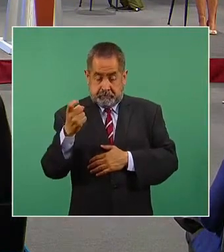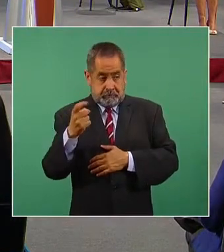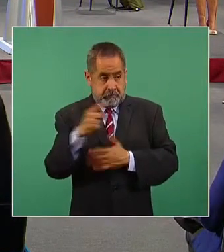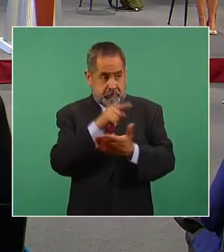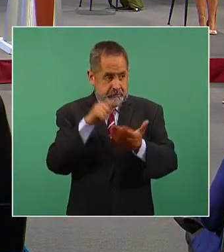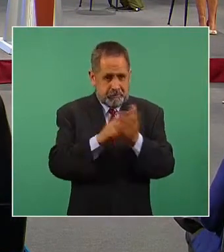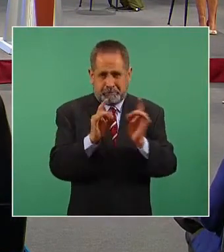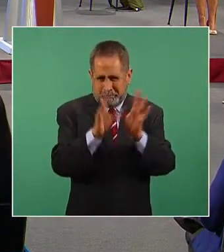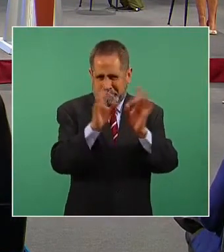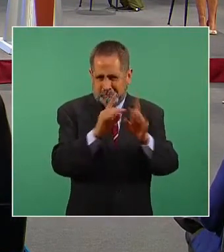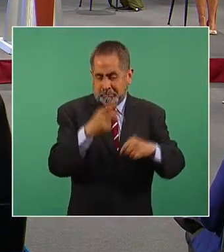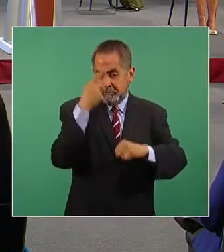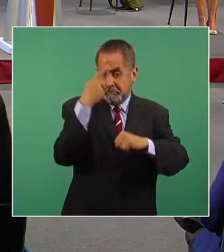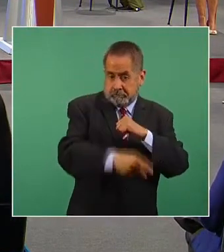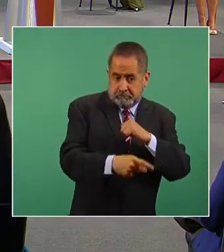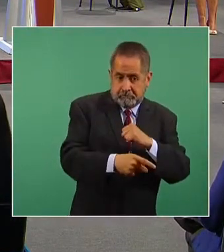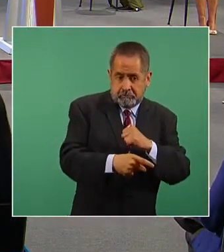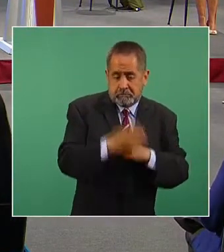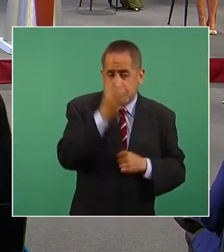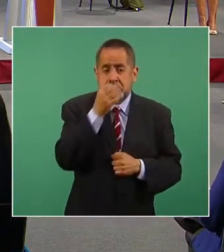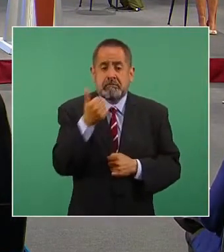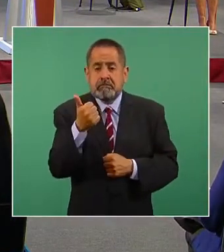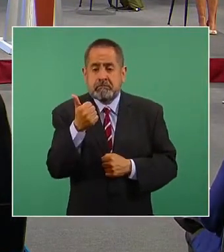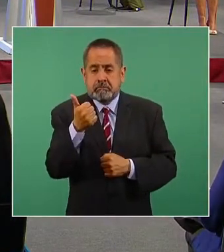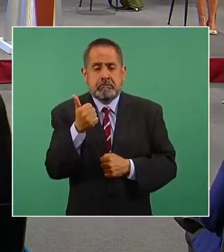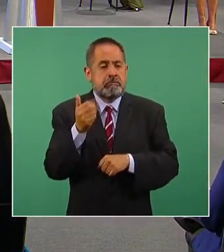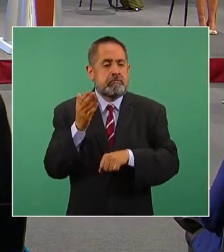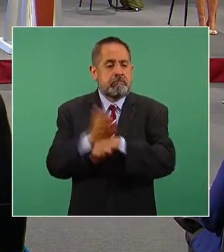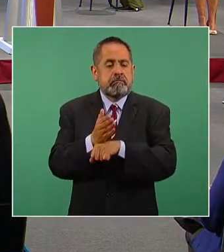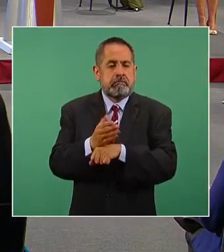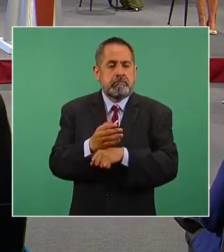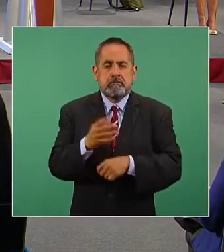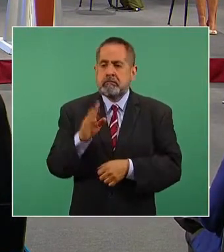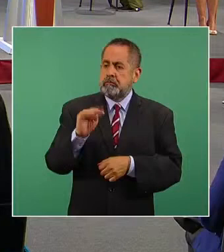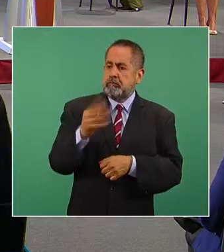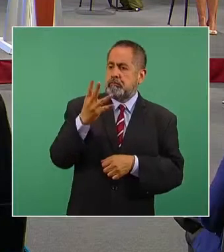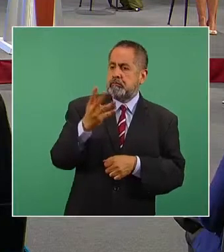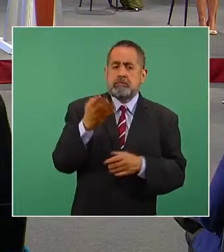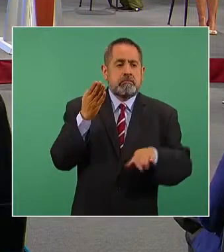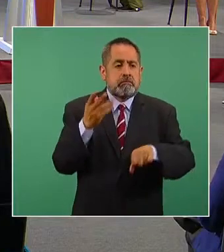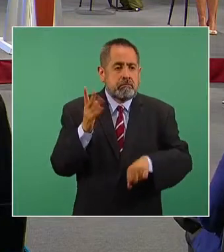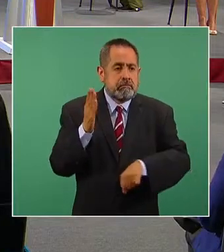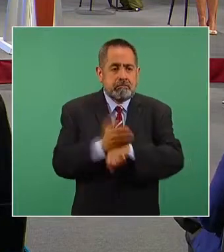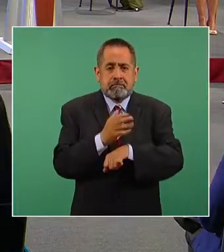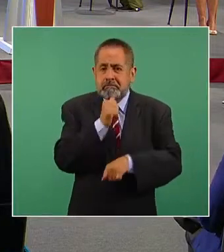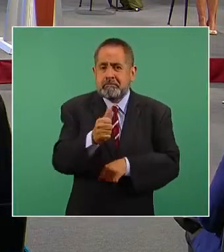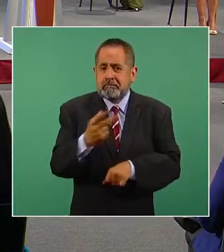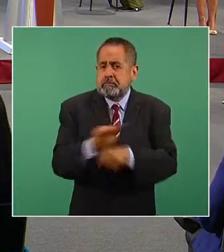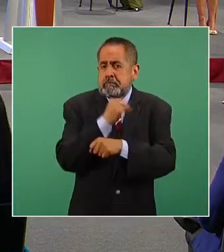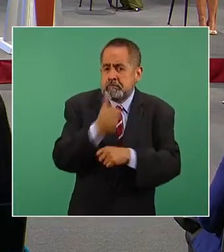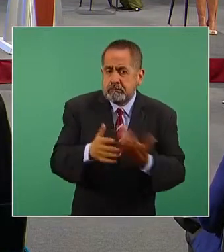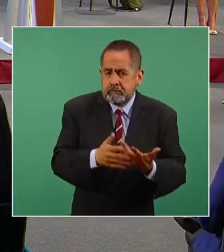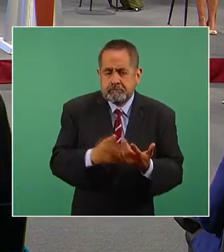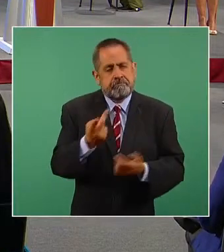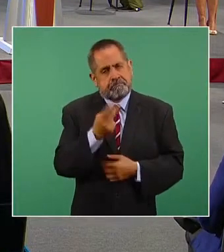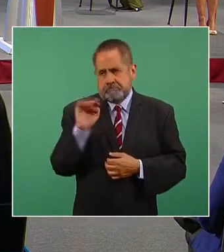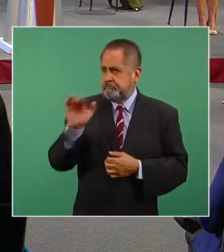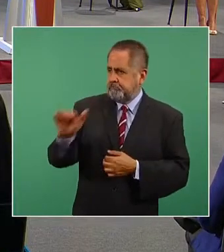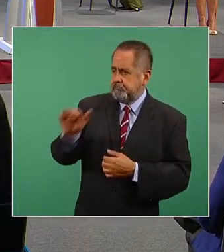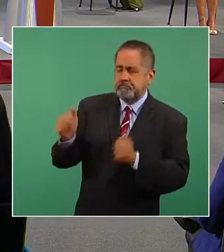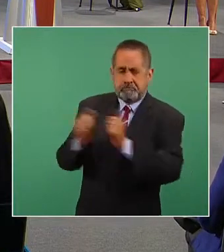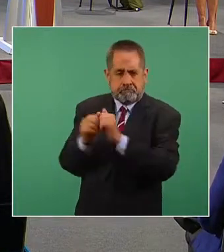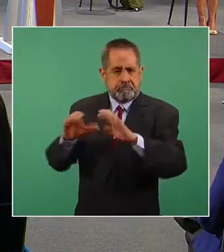casos vinculados a delitos en contra de las mujeres. Y entonces tenemos que reforzar el trabajo con las fiscalías y con el Poder